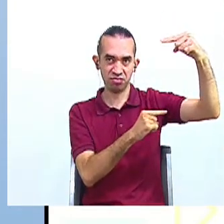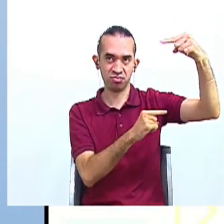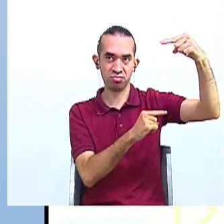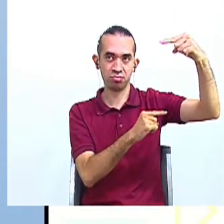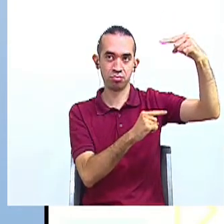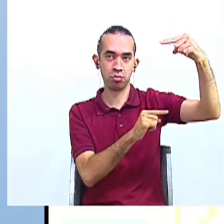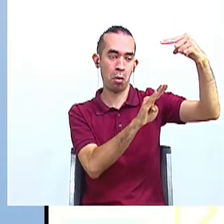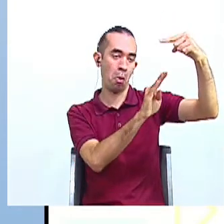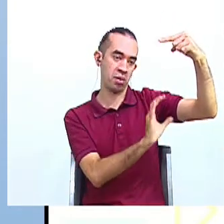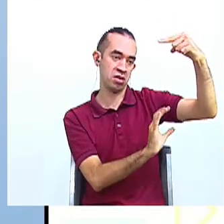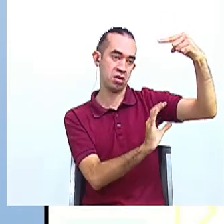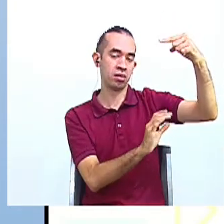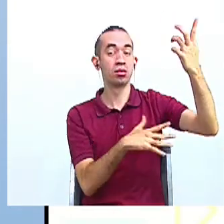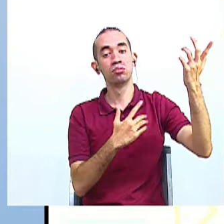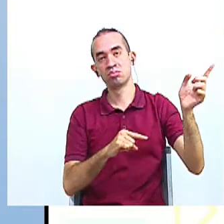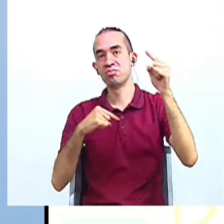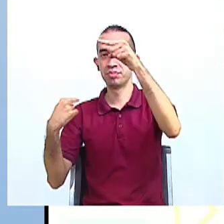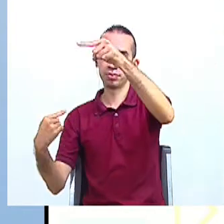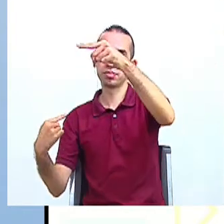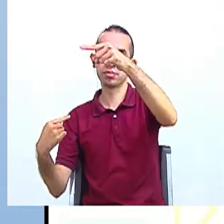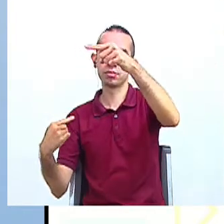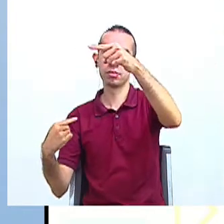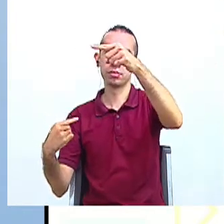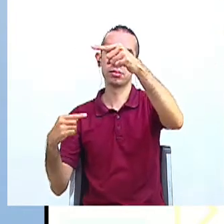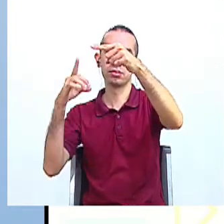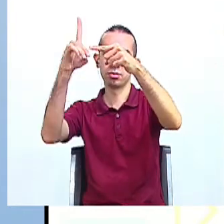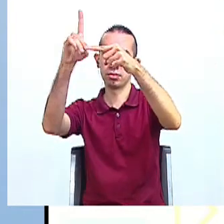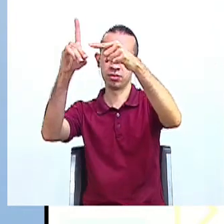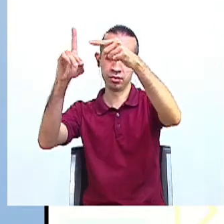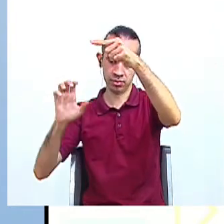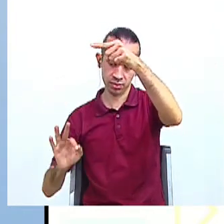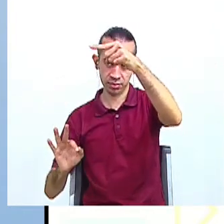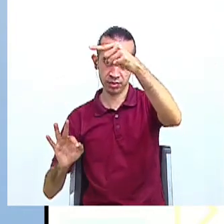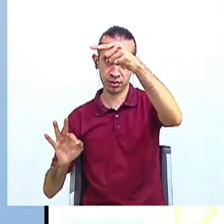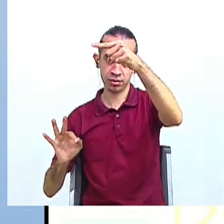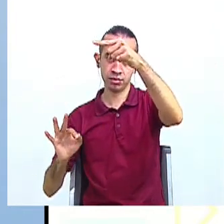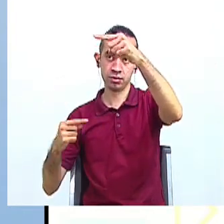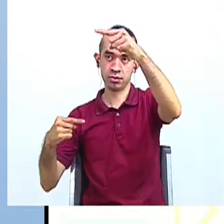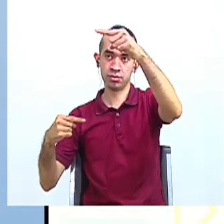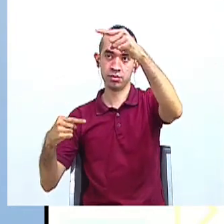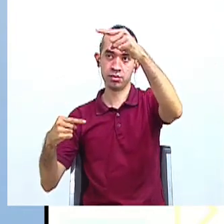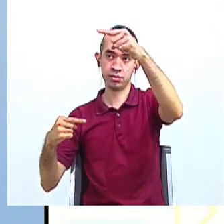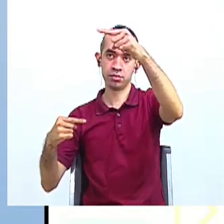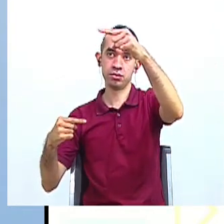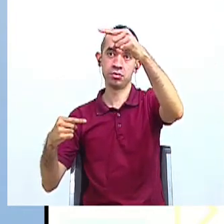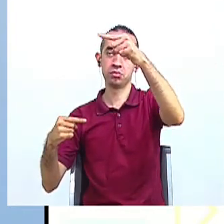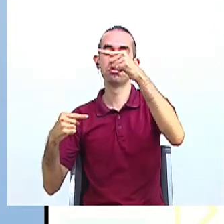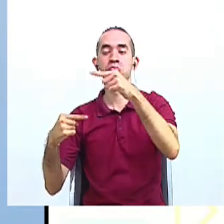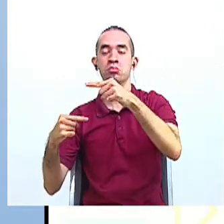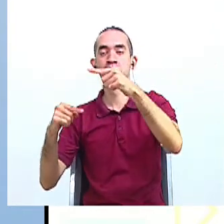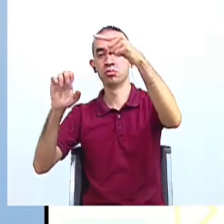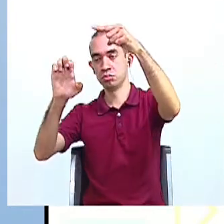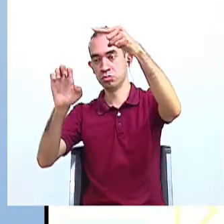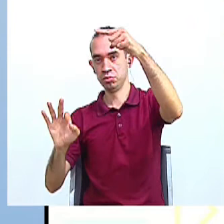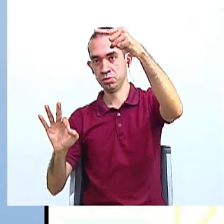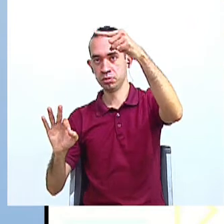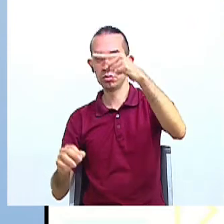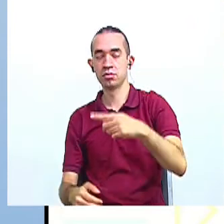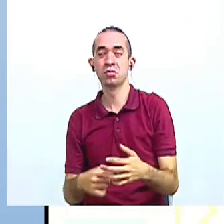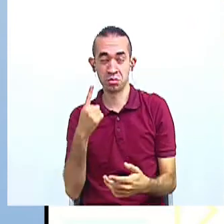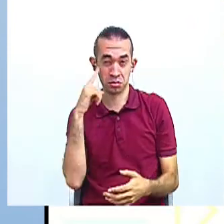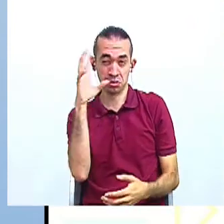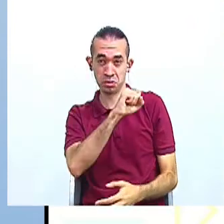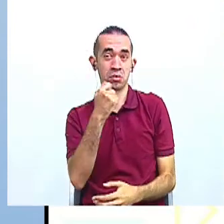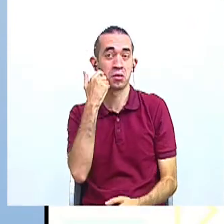BC, ¿cómo? Entonces, al otro lado, DF lo podemos relacionar con EF. ¿Ven